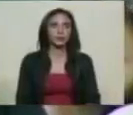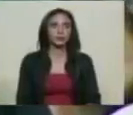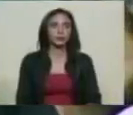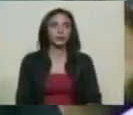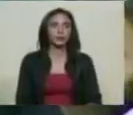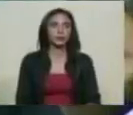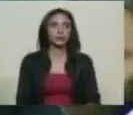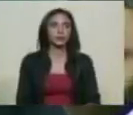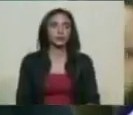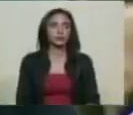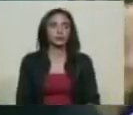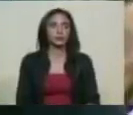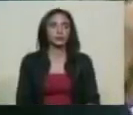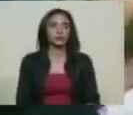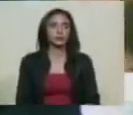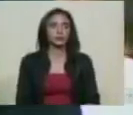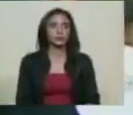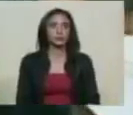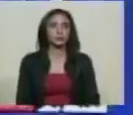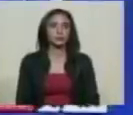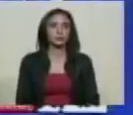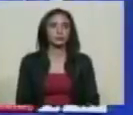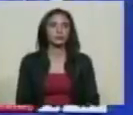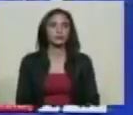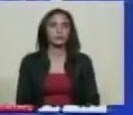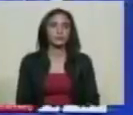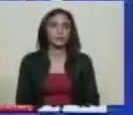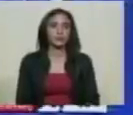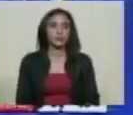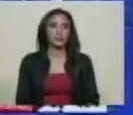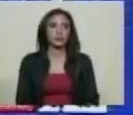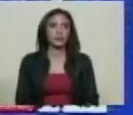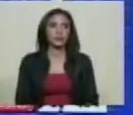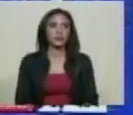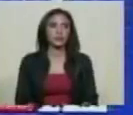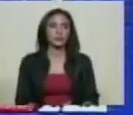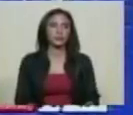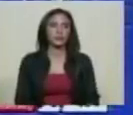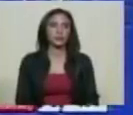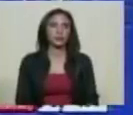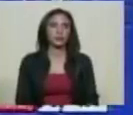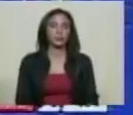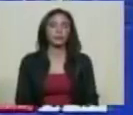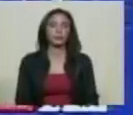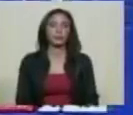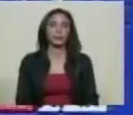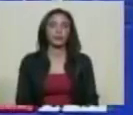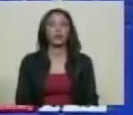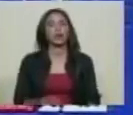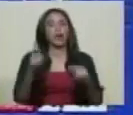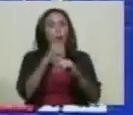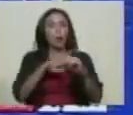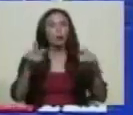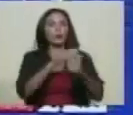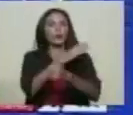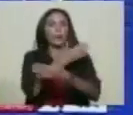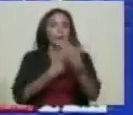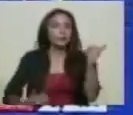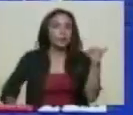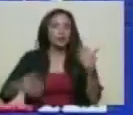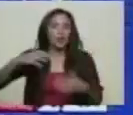Siempre me corregía. Saludos. Carlos Quintero, vicepresidente para las regiones Lara Falcón.